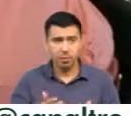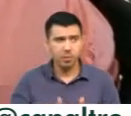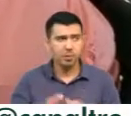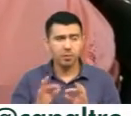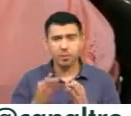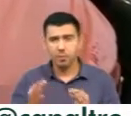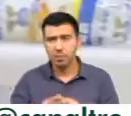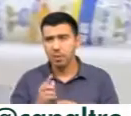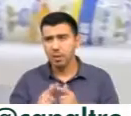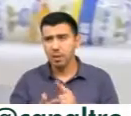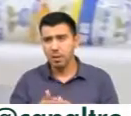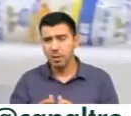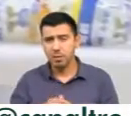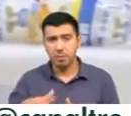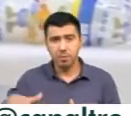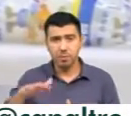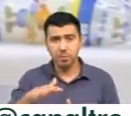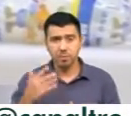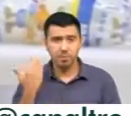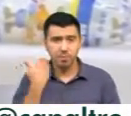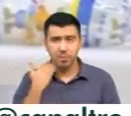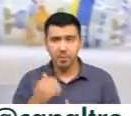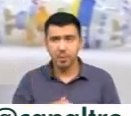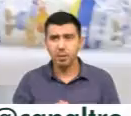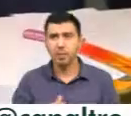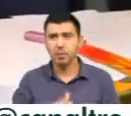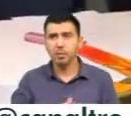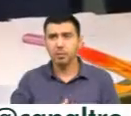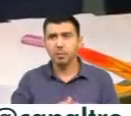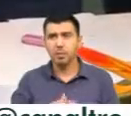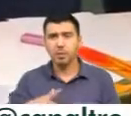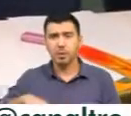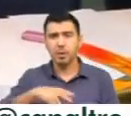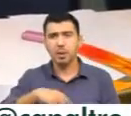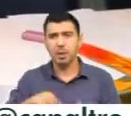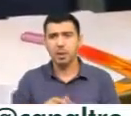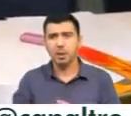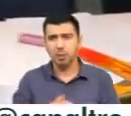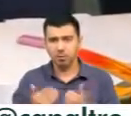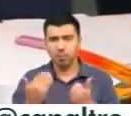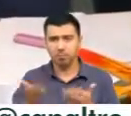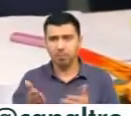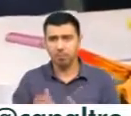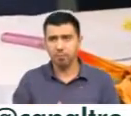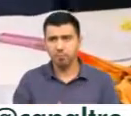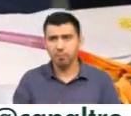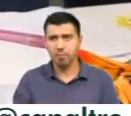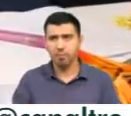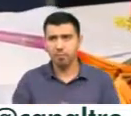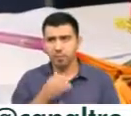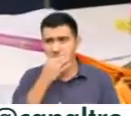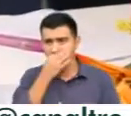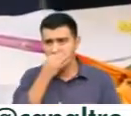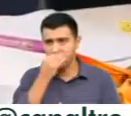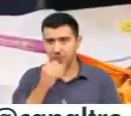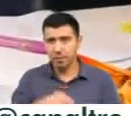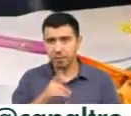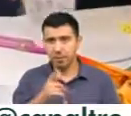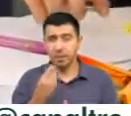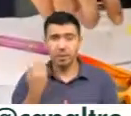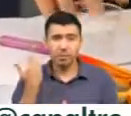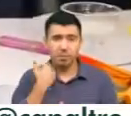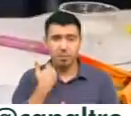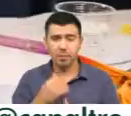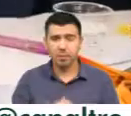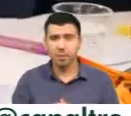las víctimas de la región, el director territorial para las víctimas en Santander entregó la indemnización a don Eladio Flores como víctima de secuestro por los grupos